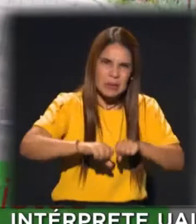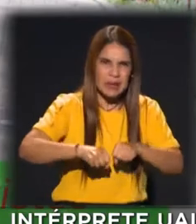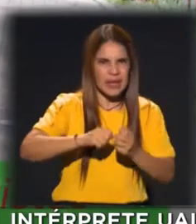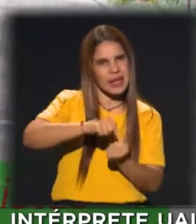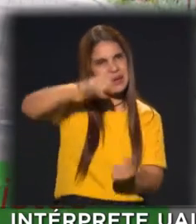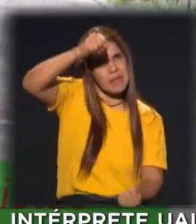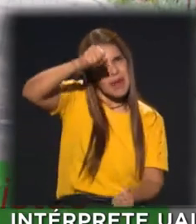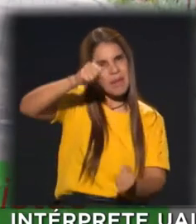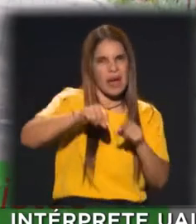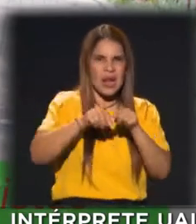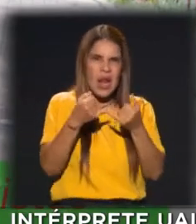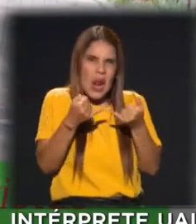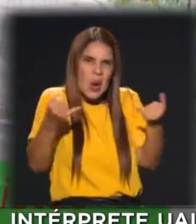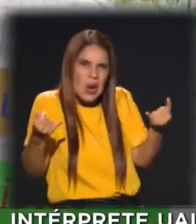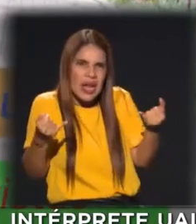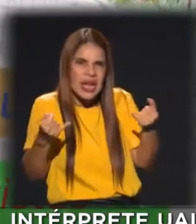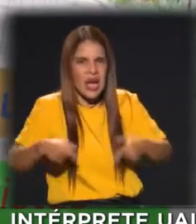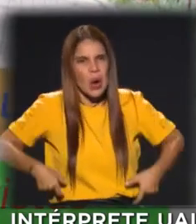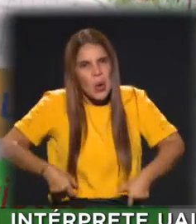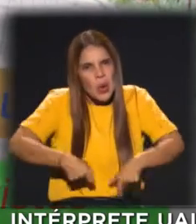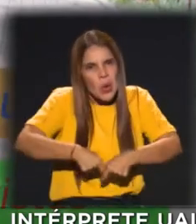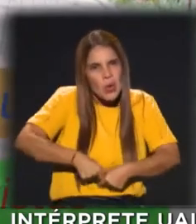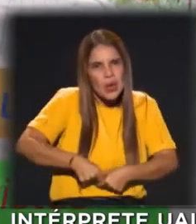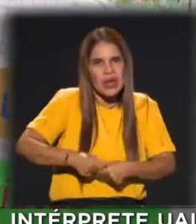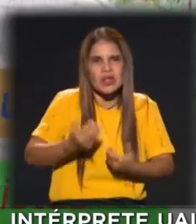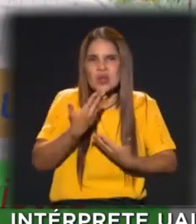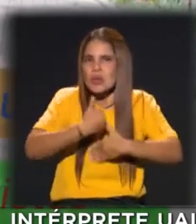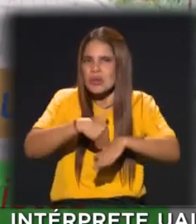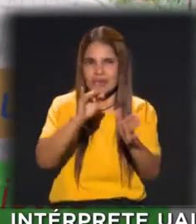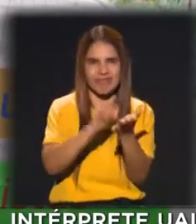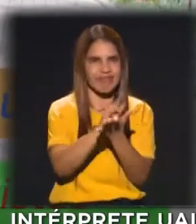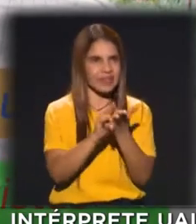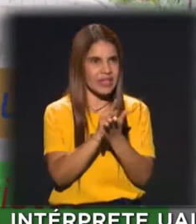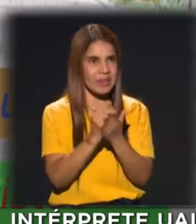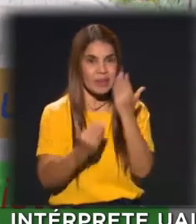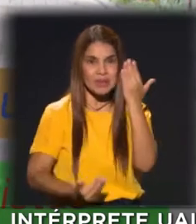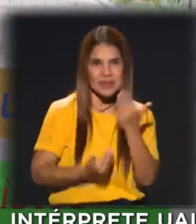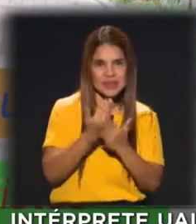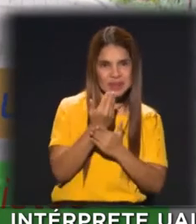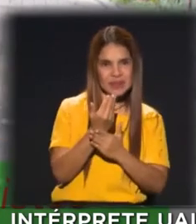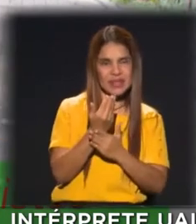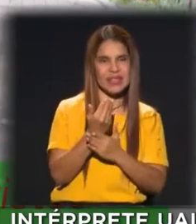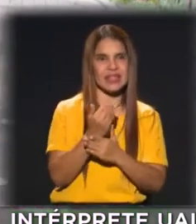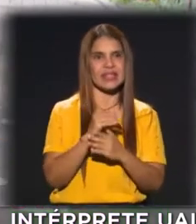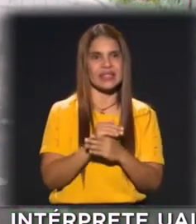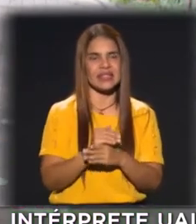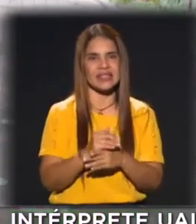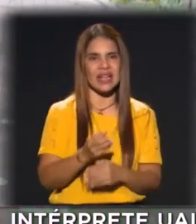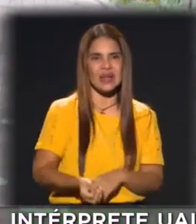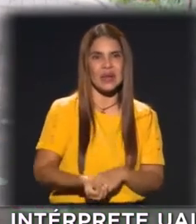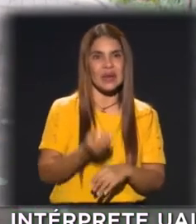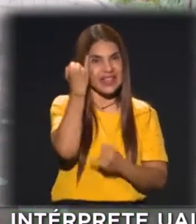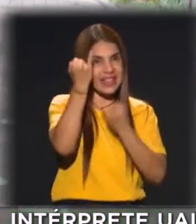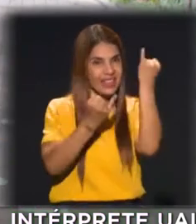magazine, cordones, correas, tiza, lo que tengas. Vamos a empezar con una golosa súper divertida